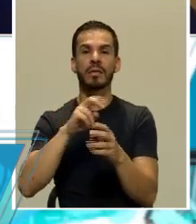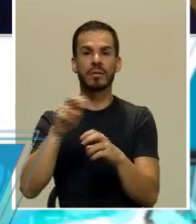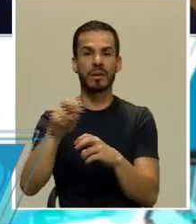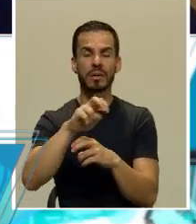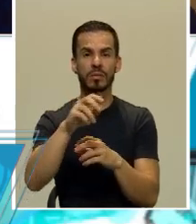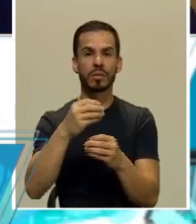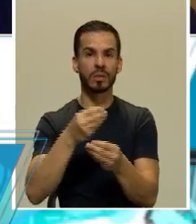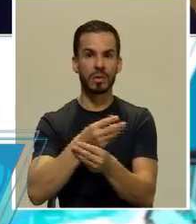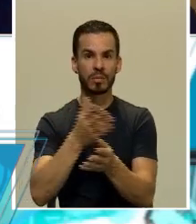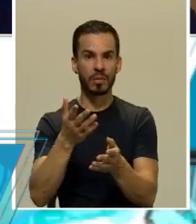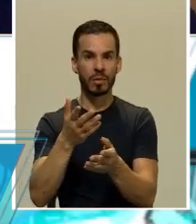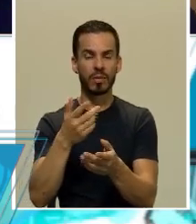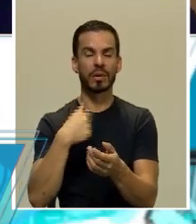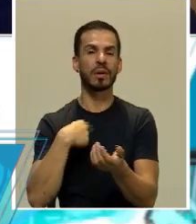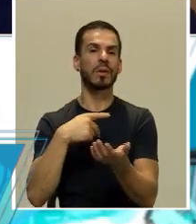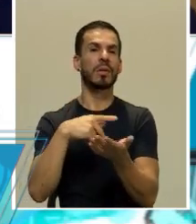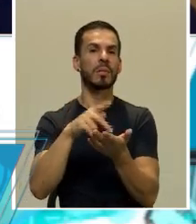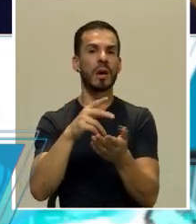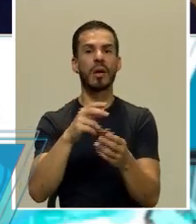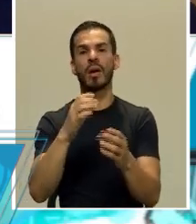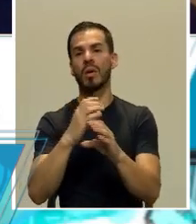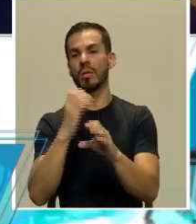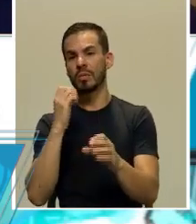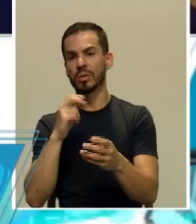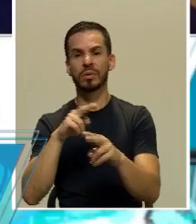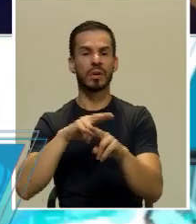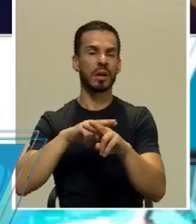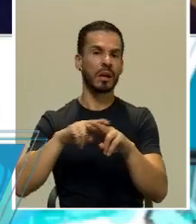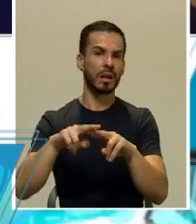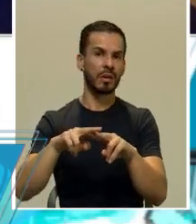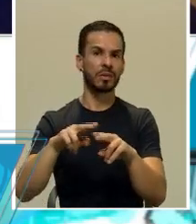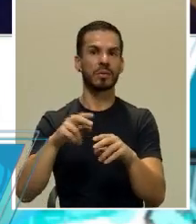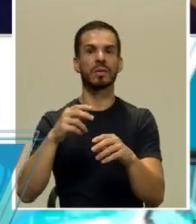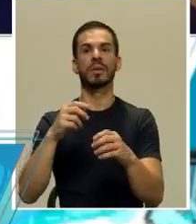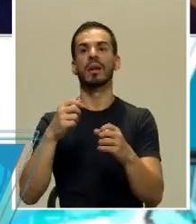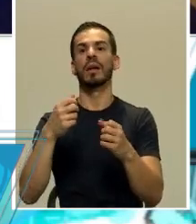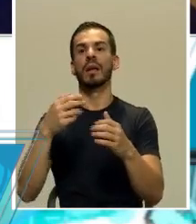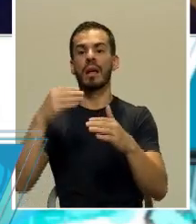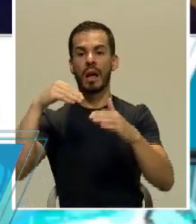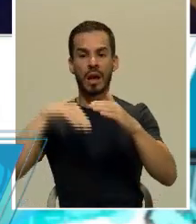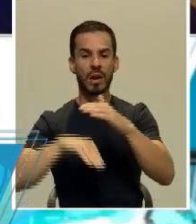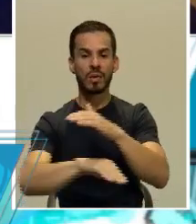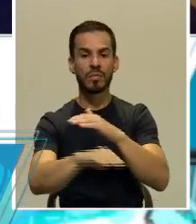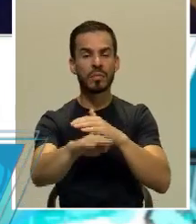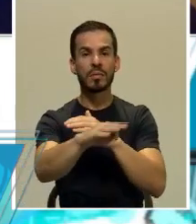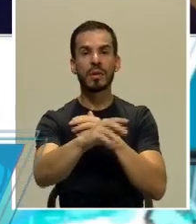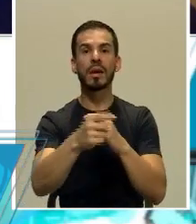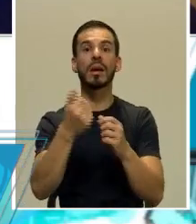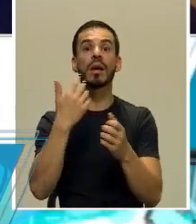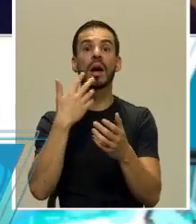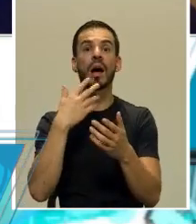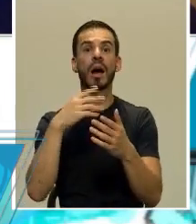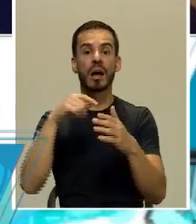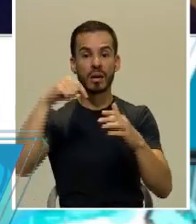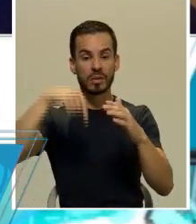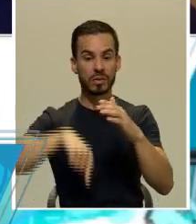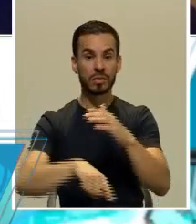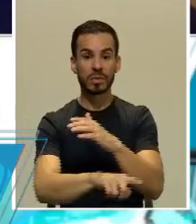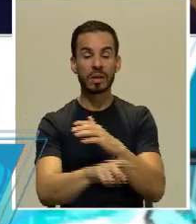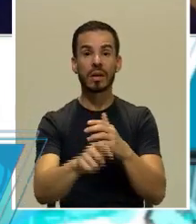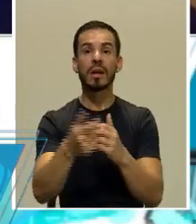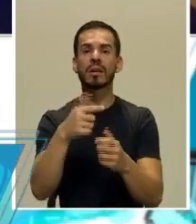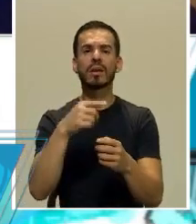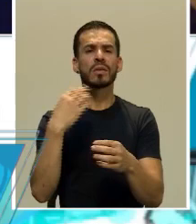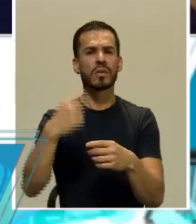subsidios a los buses, a los trenes, a los metros, a los subterráneos, son frecuentes